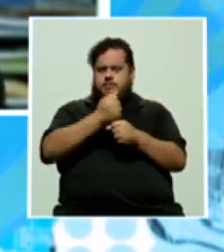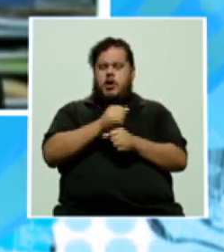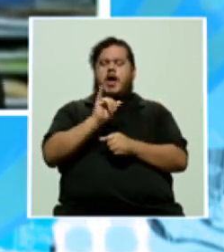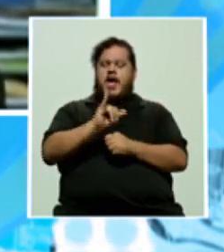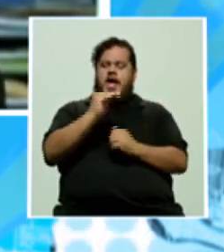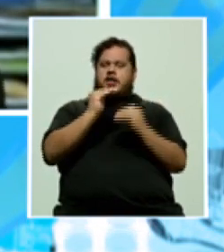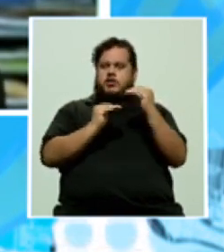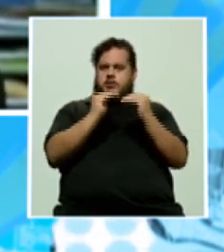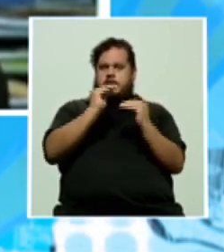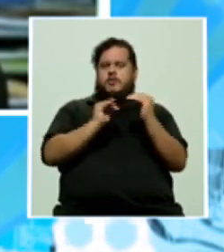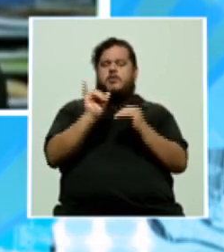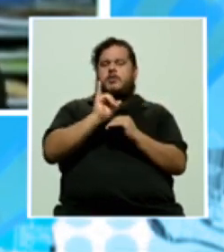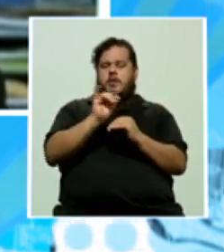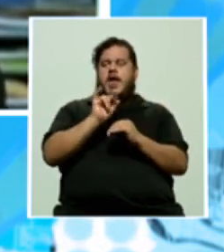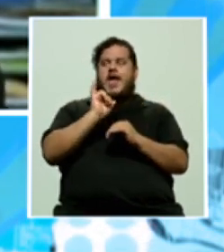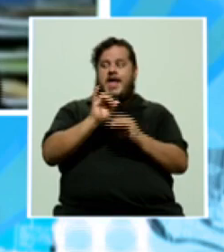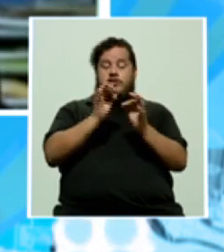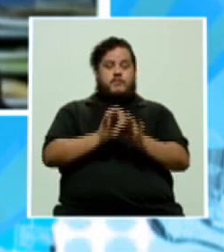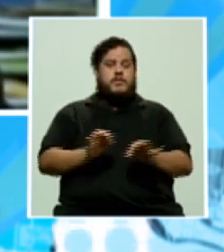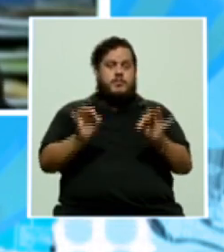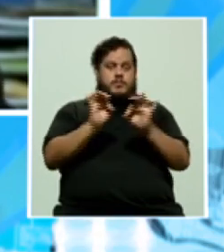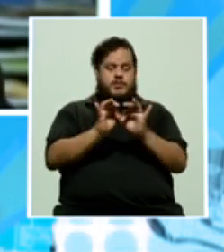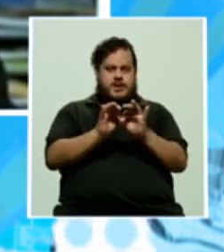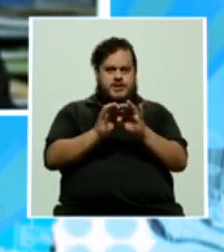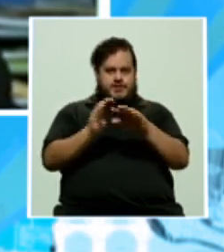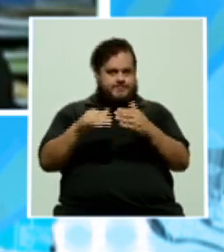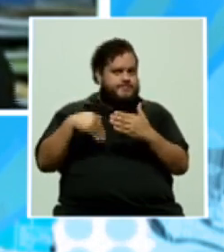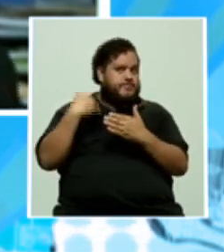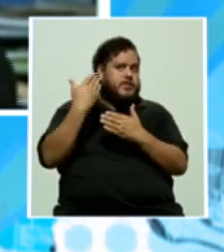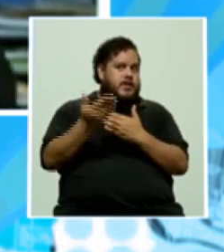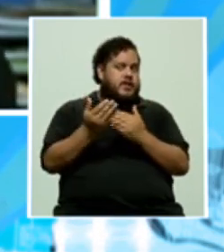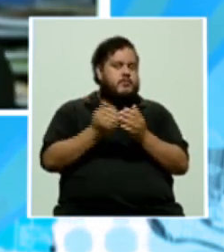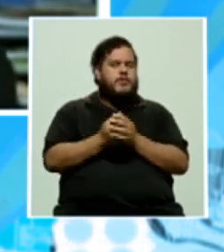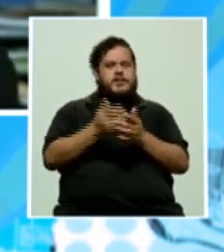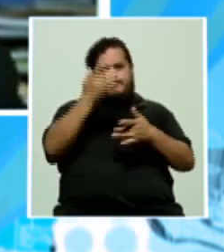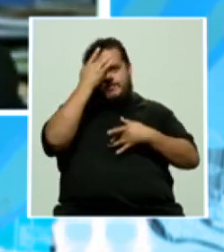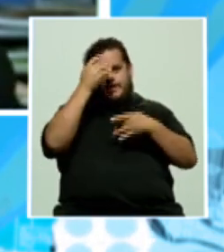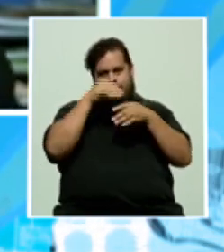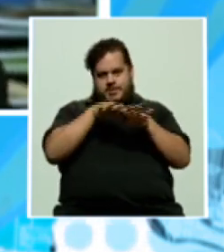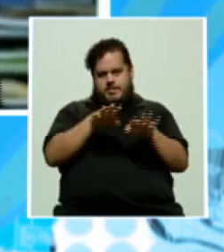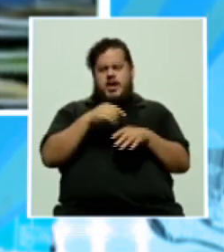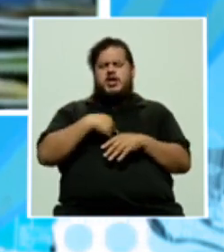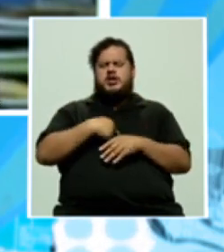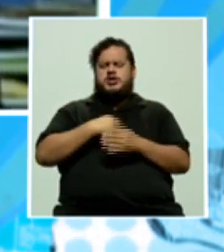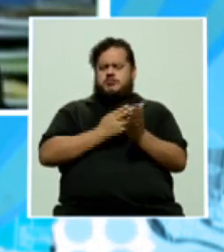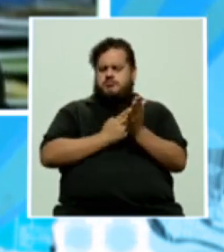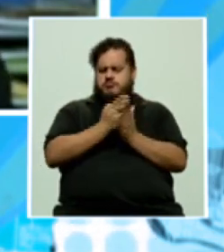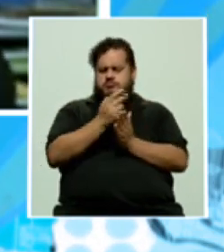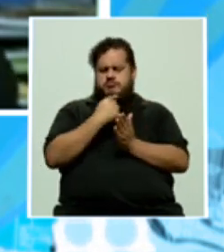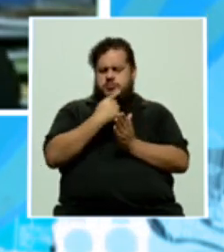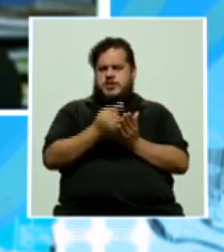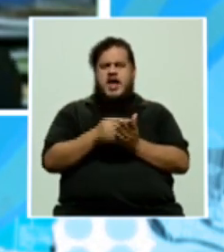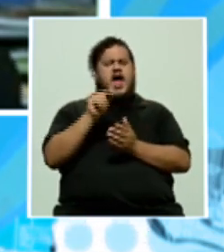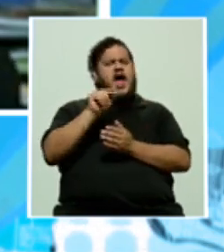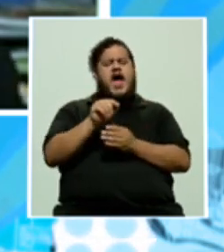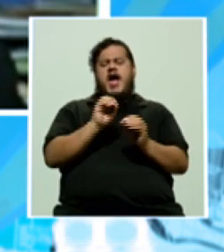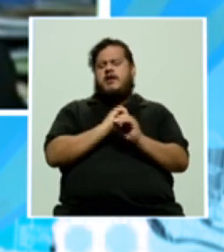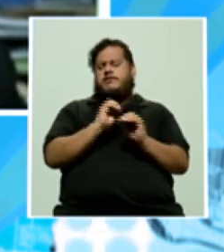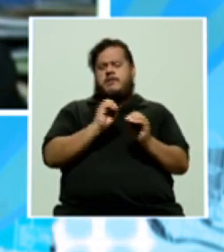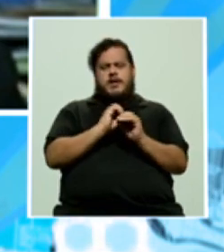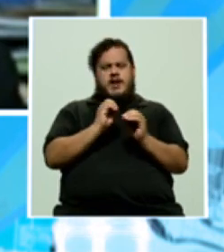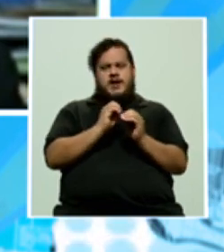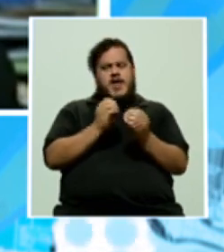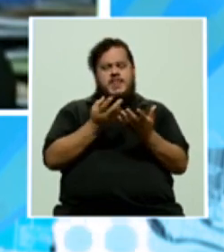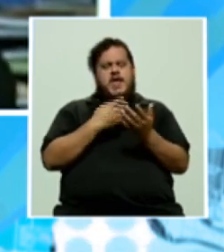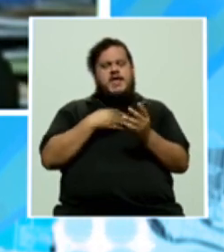también, que eso fue muy importante. Luego nos cae la pandemia. Y yo le voy a ser sincero, aquí no había nadie previsto